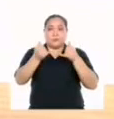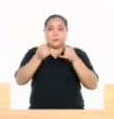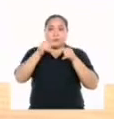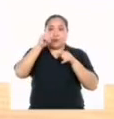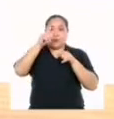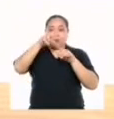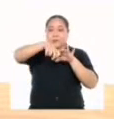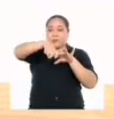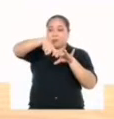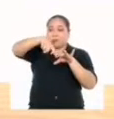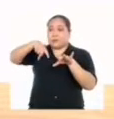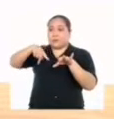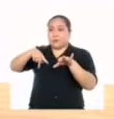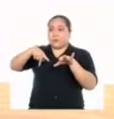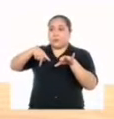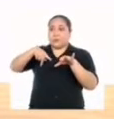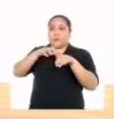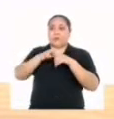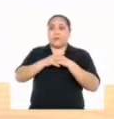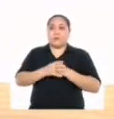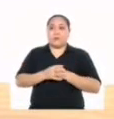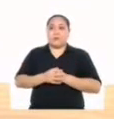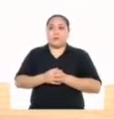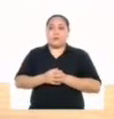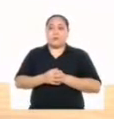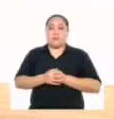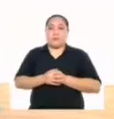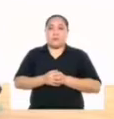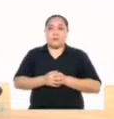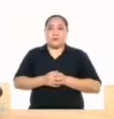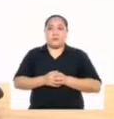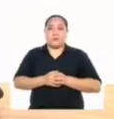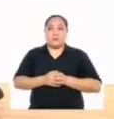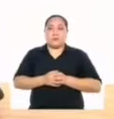Ahora daremos un gran paso hacia atrás,